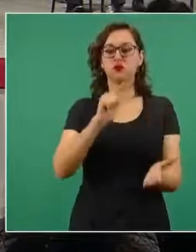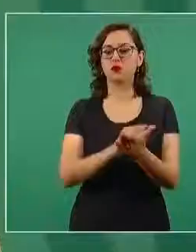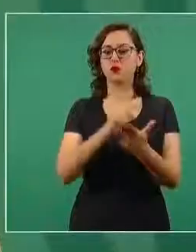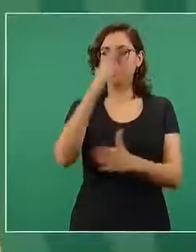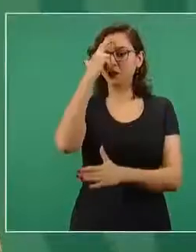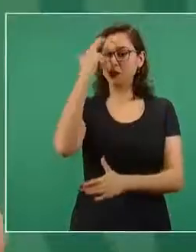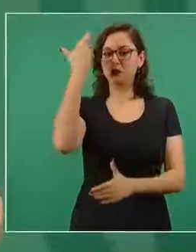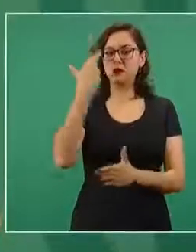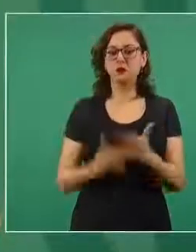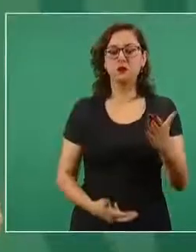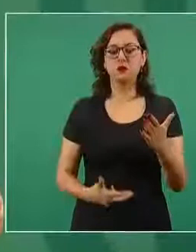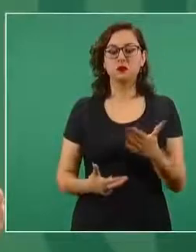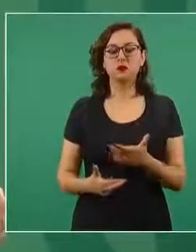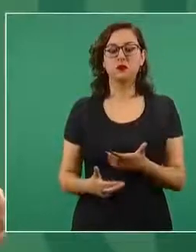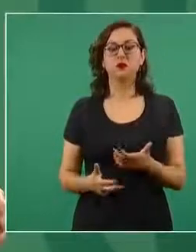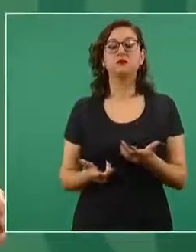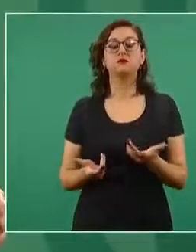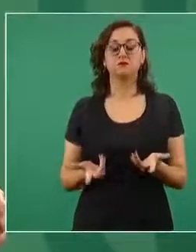que